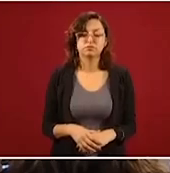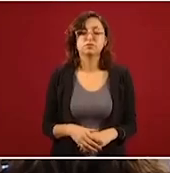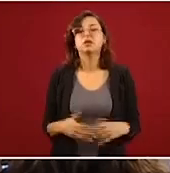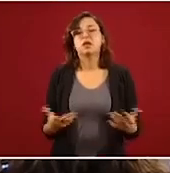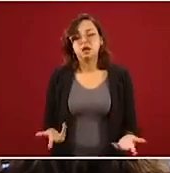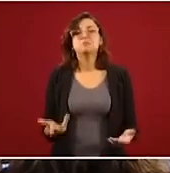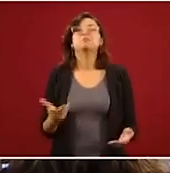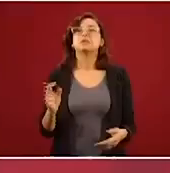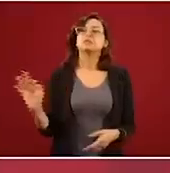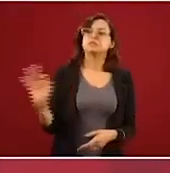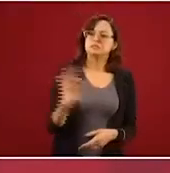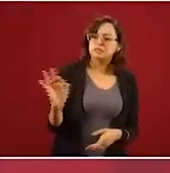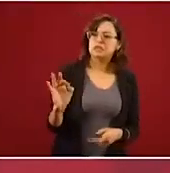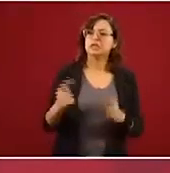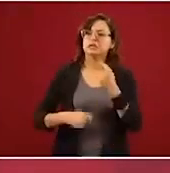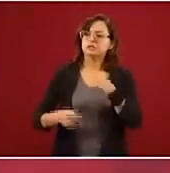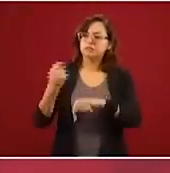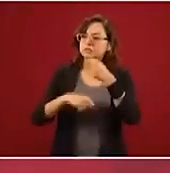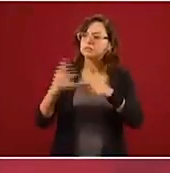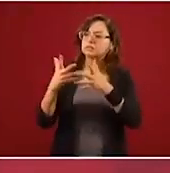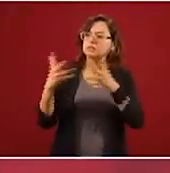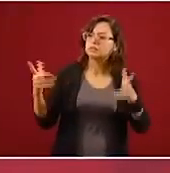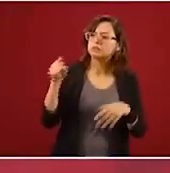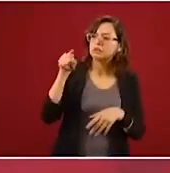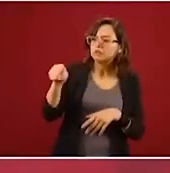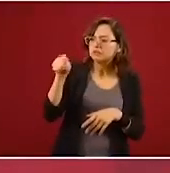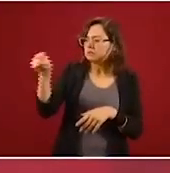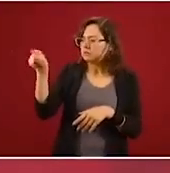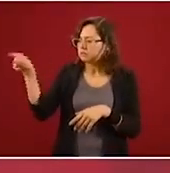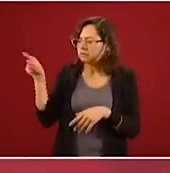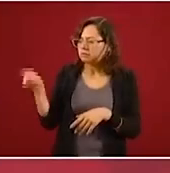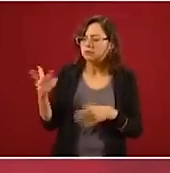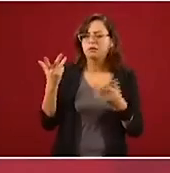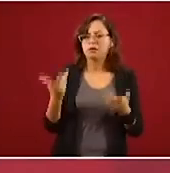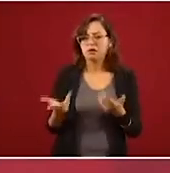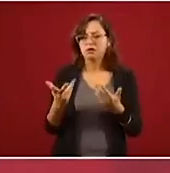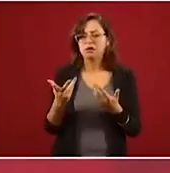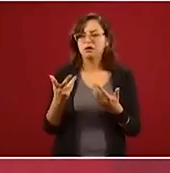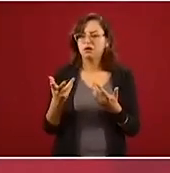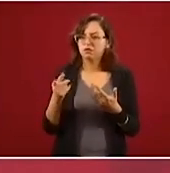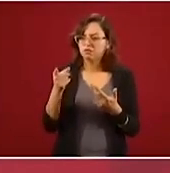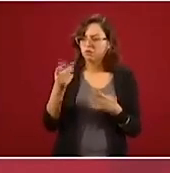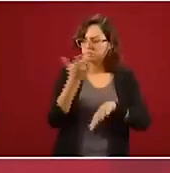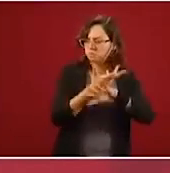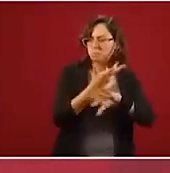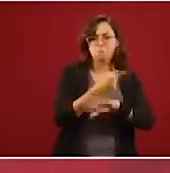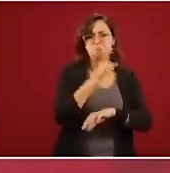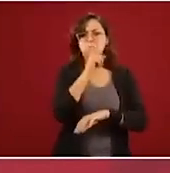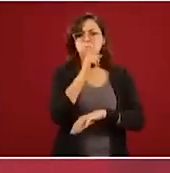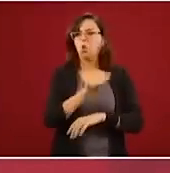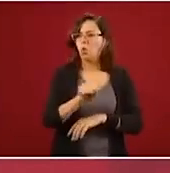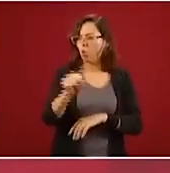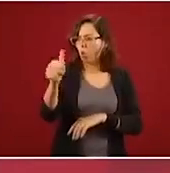en los anaqueles de las tiendas de autoservicio tiene un origen distinto a Estados Unidos, aun cuando también lo encontramos